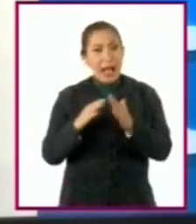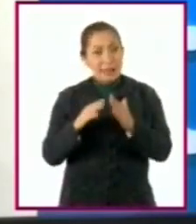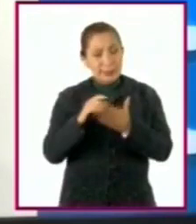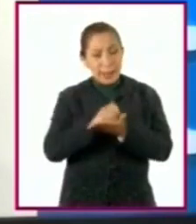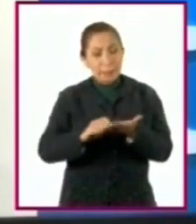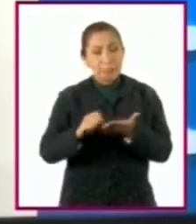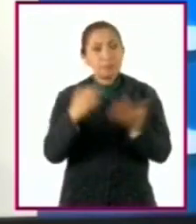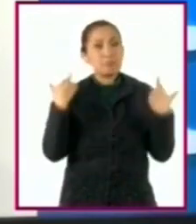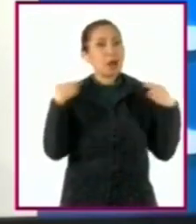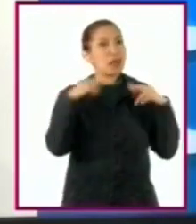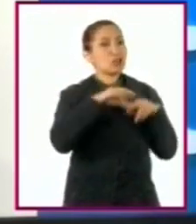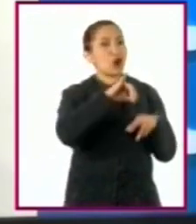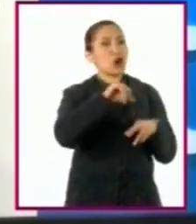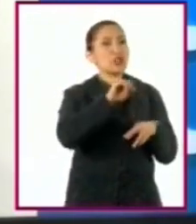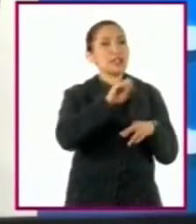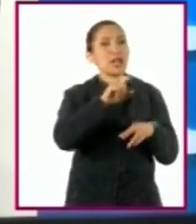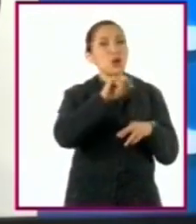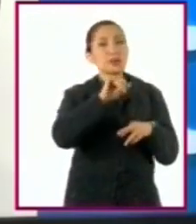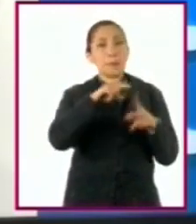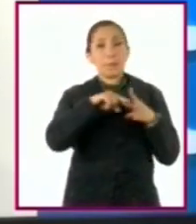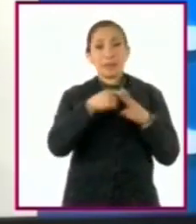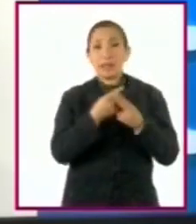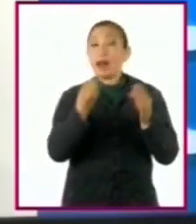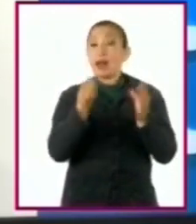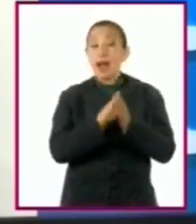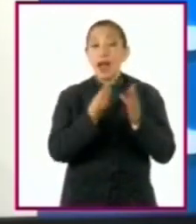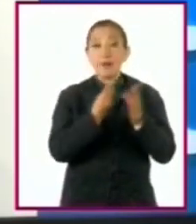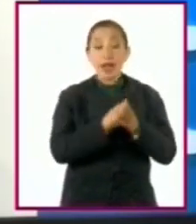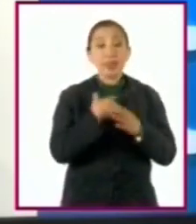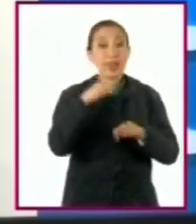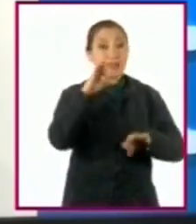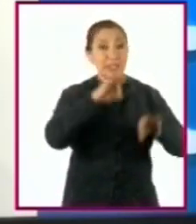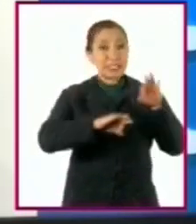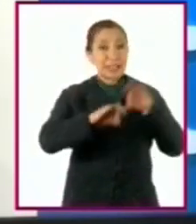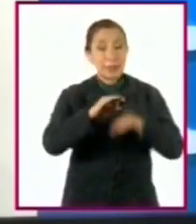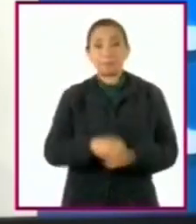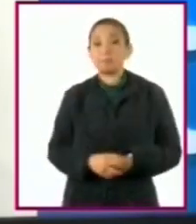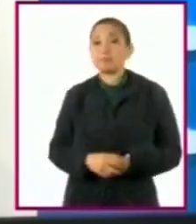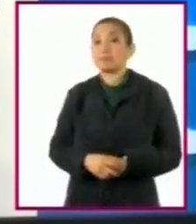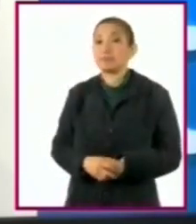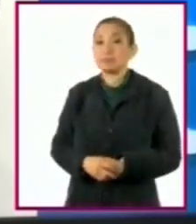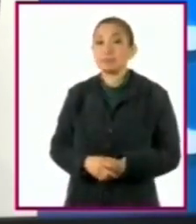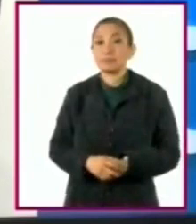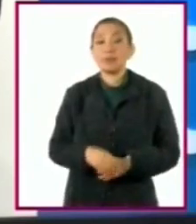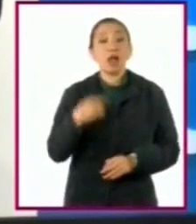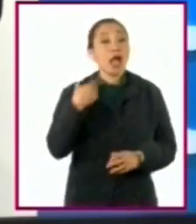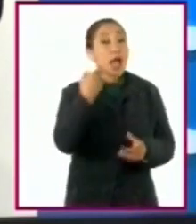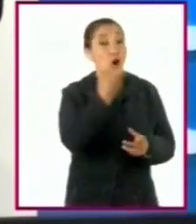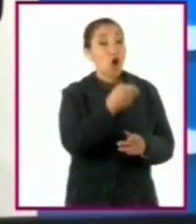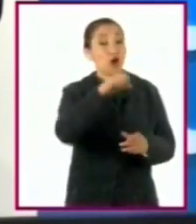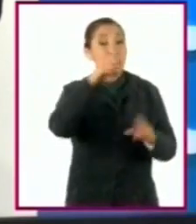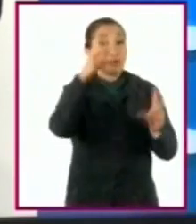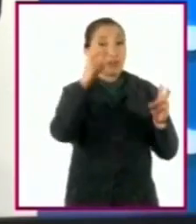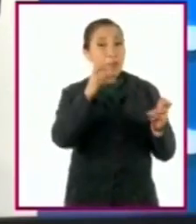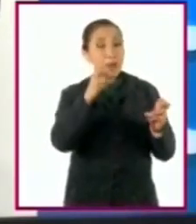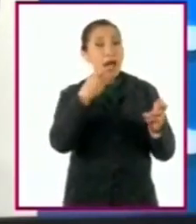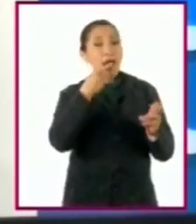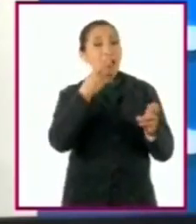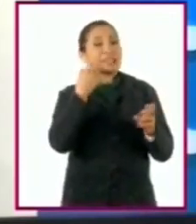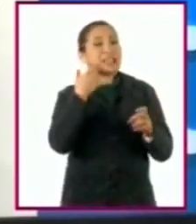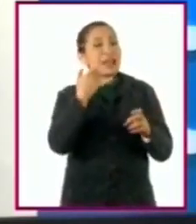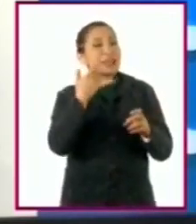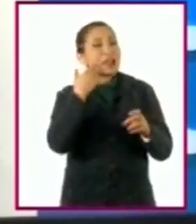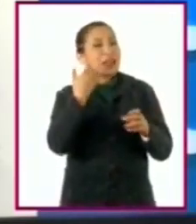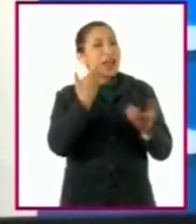Profesor José Luis, vamos a iniciar nuestra clase de física. El programa de hoy tratará de